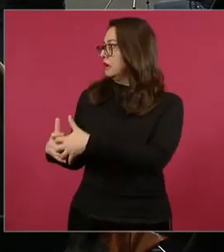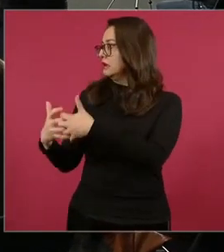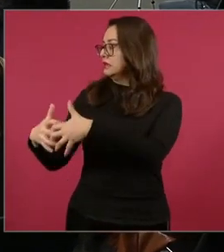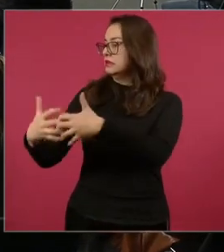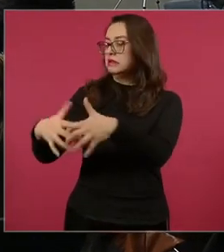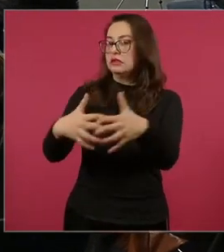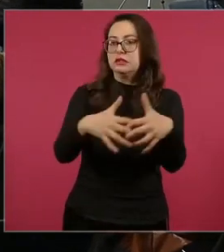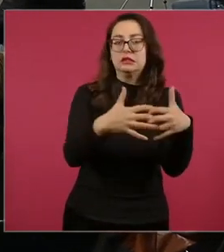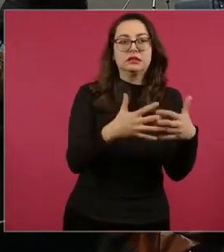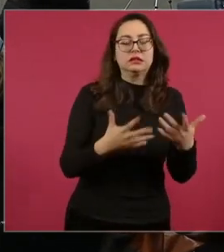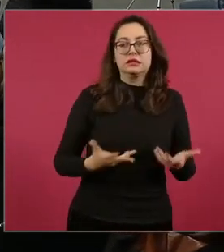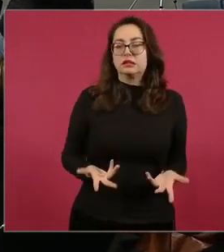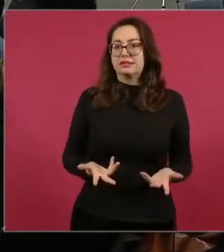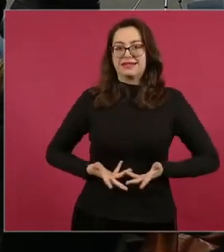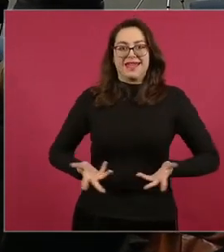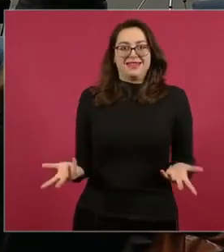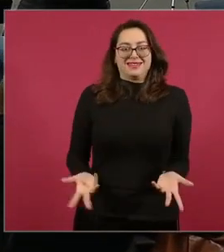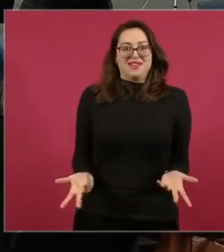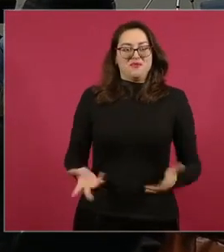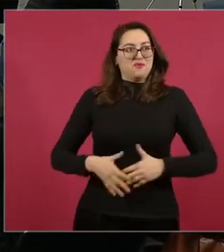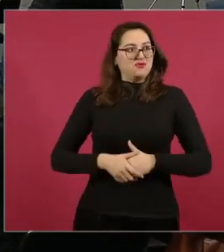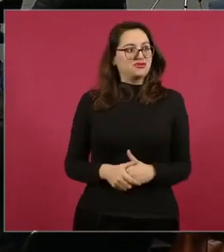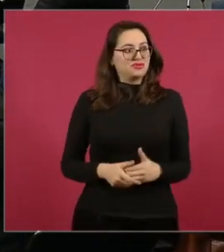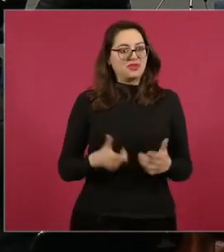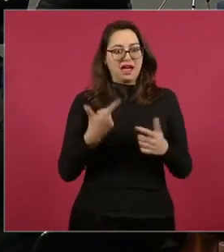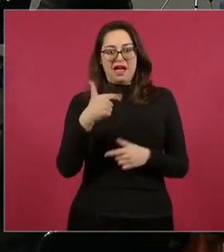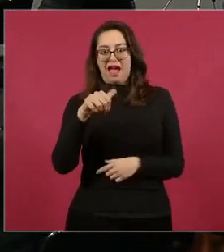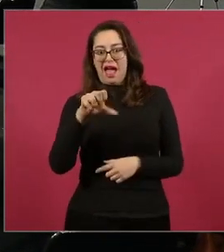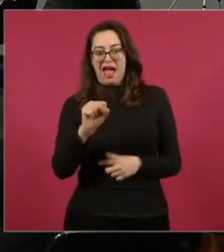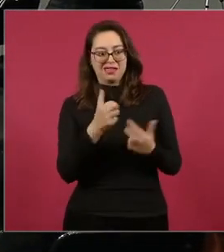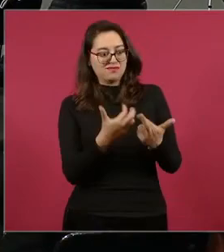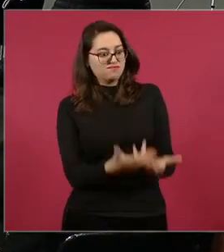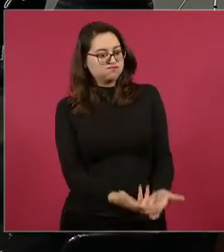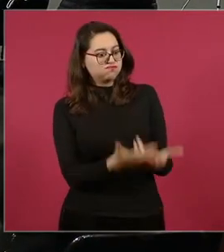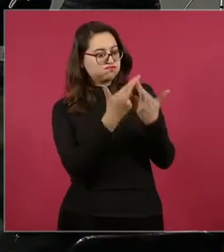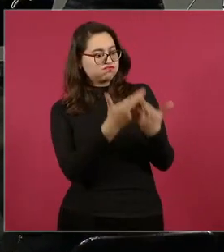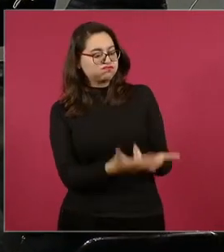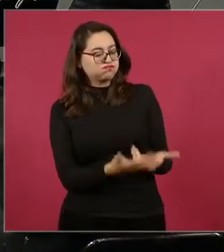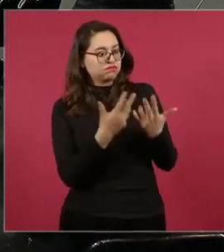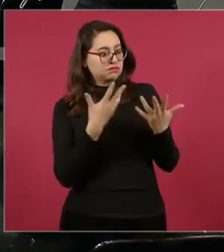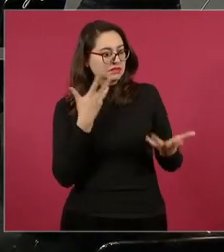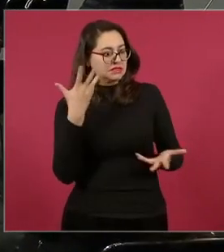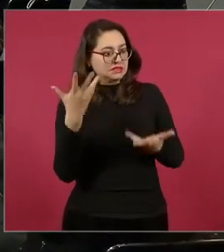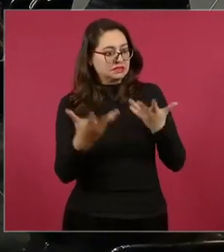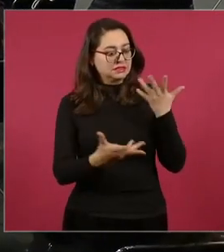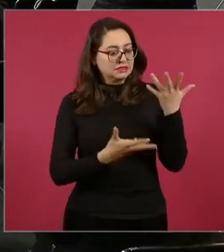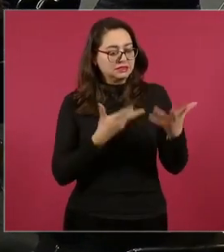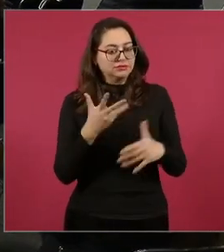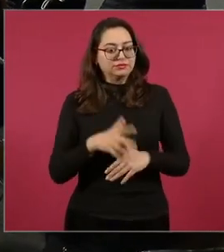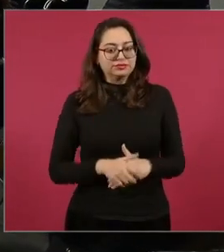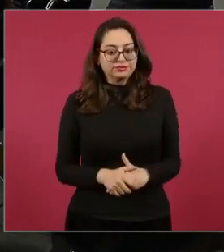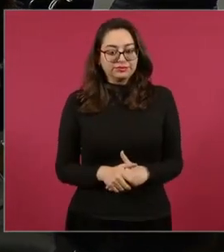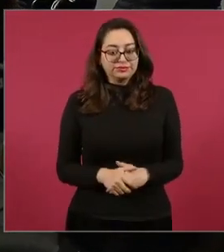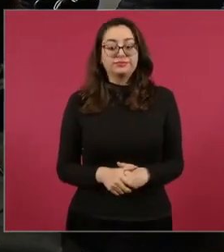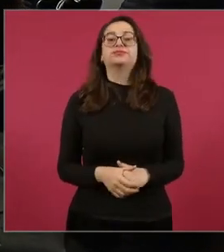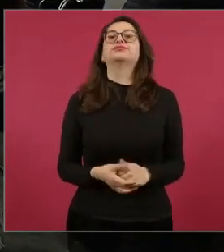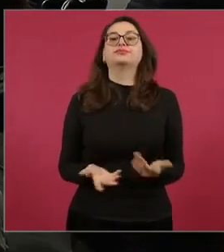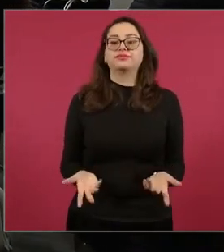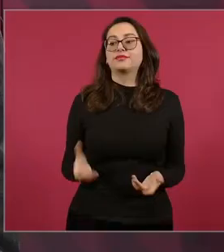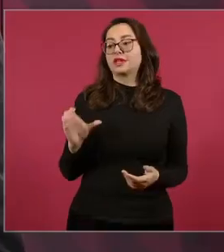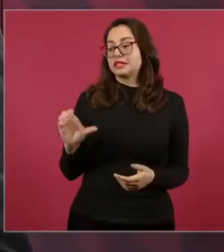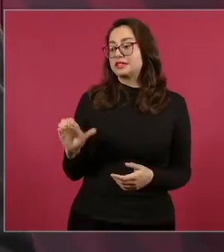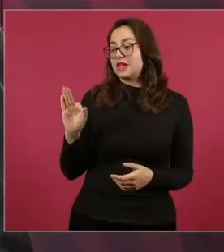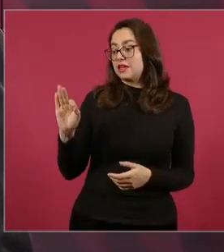todo lo que se contrató? Y la Comisión Federal ha ido